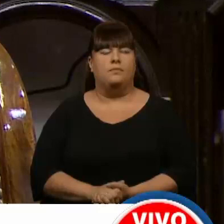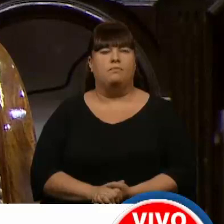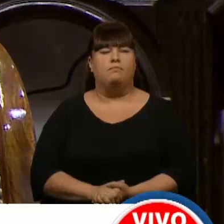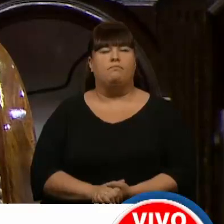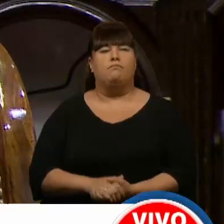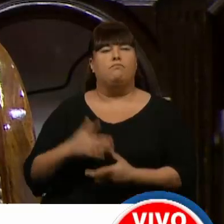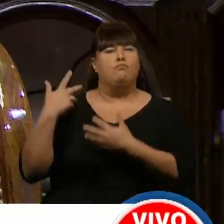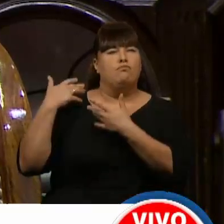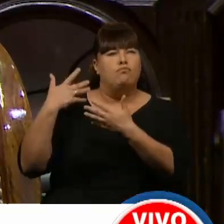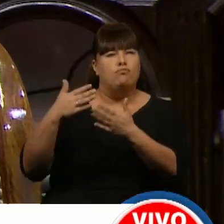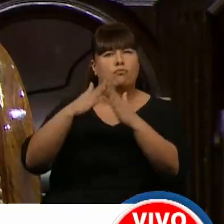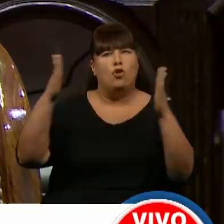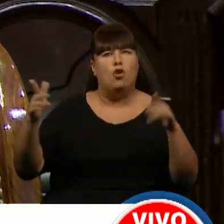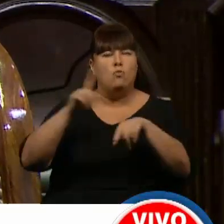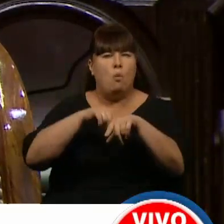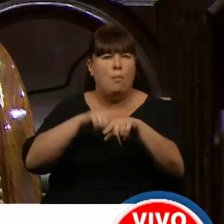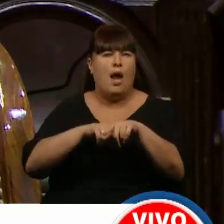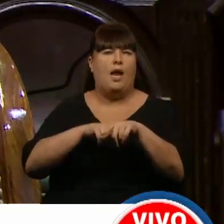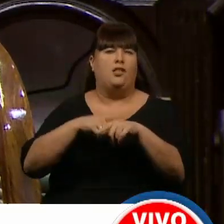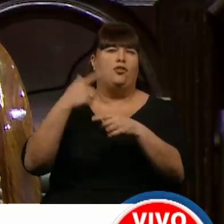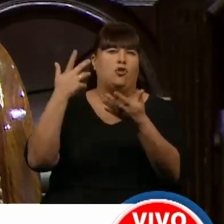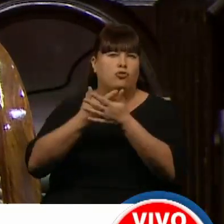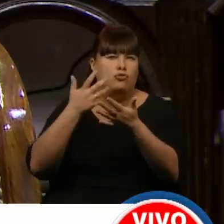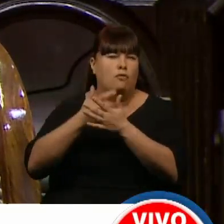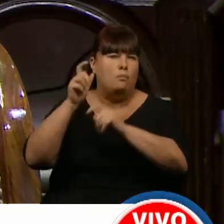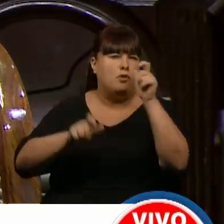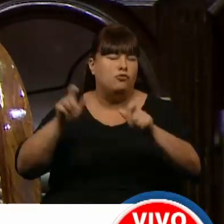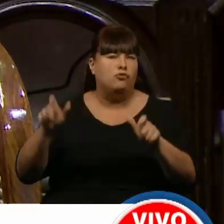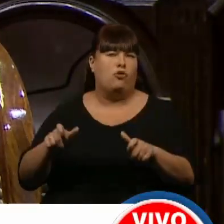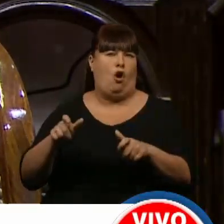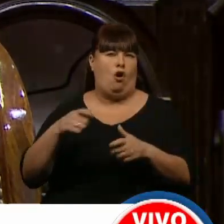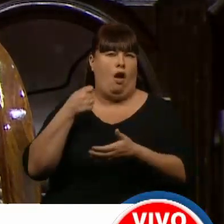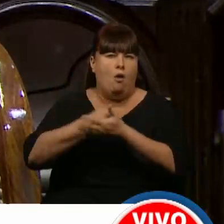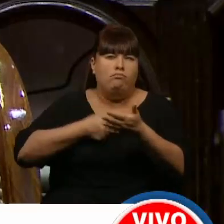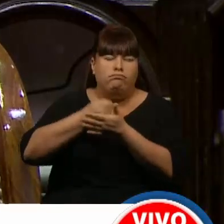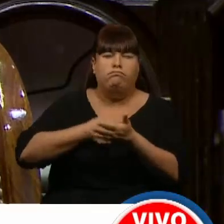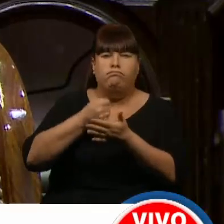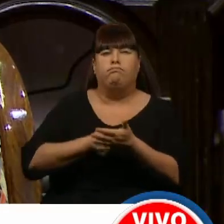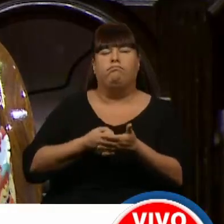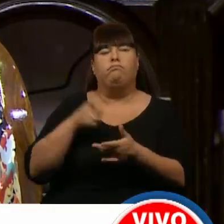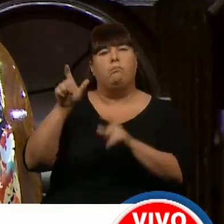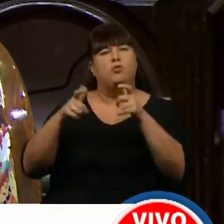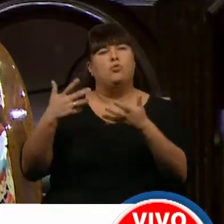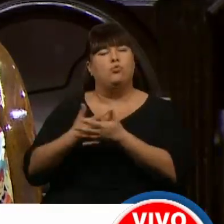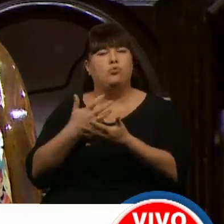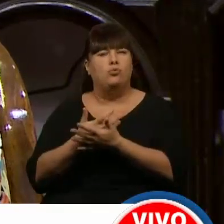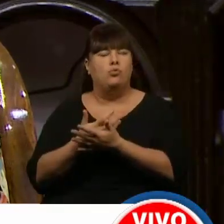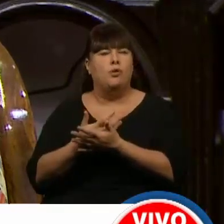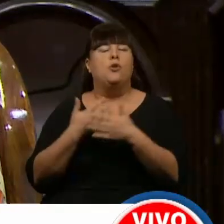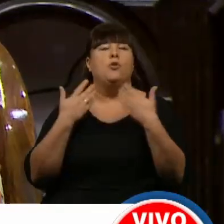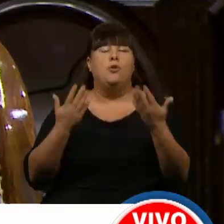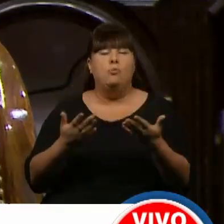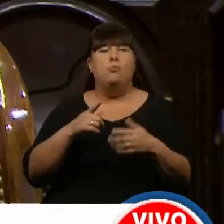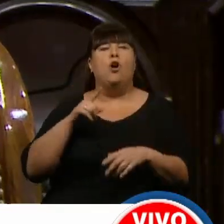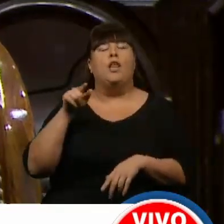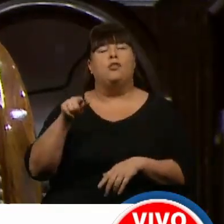Por todo lo que pasó, por todo lo que pasaron, quienes pusieron el cuerpo, es que